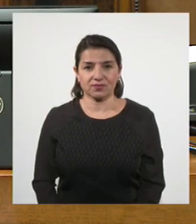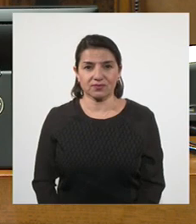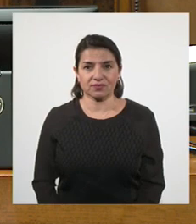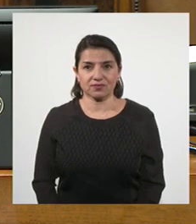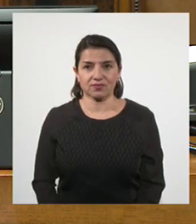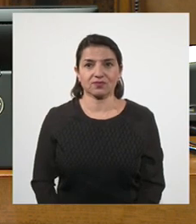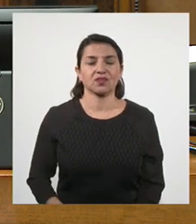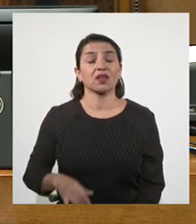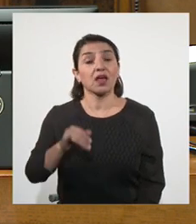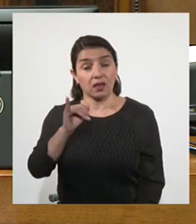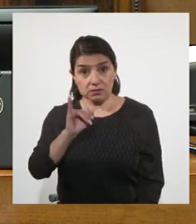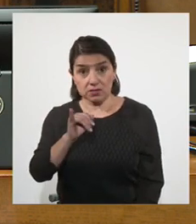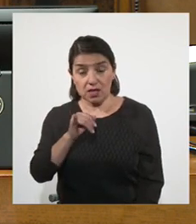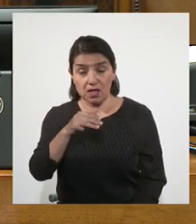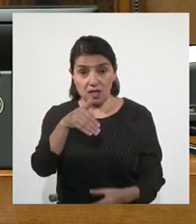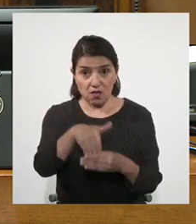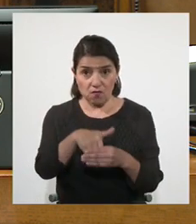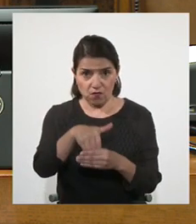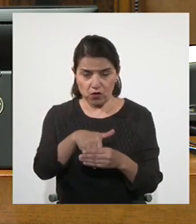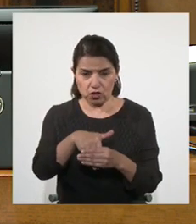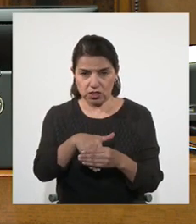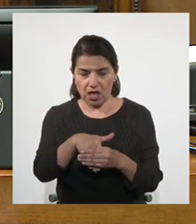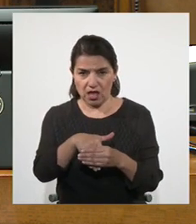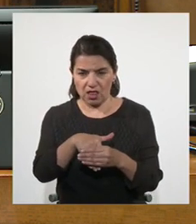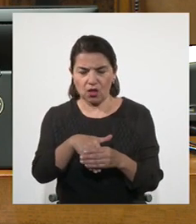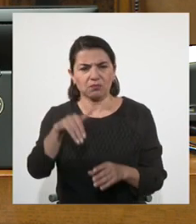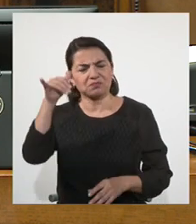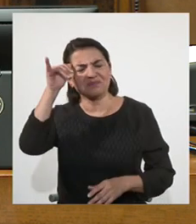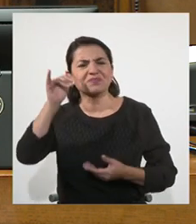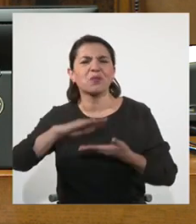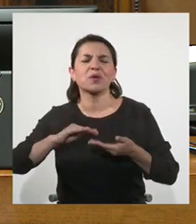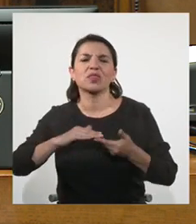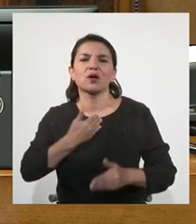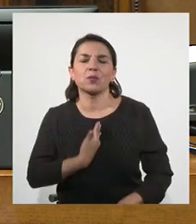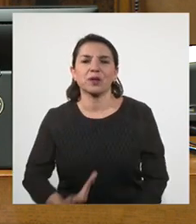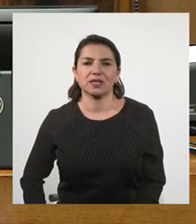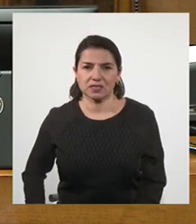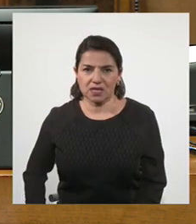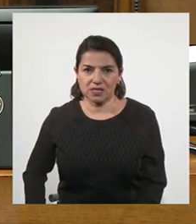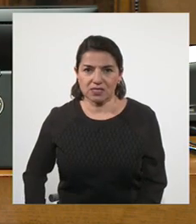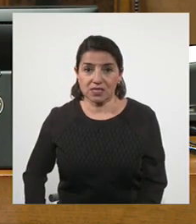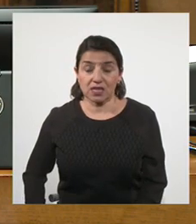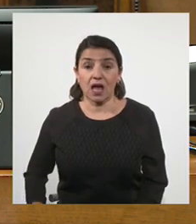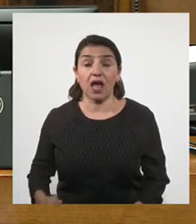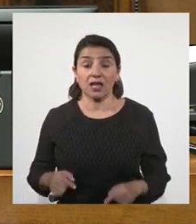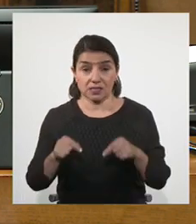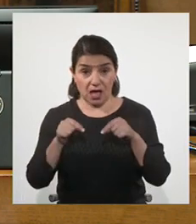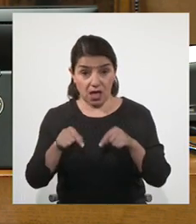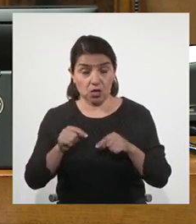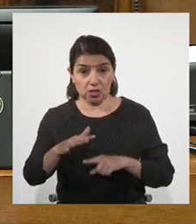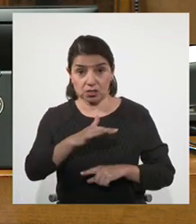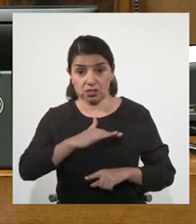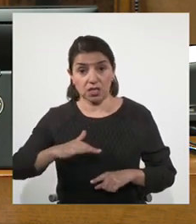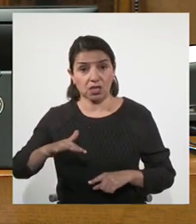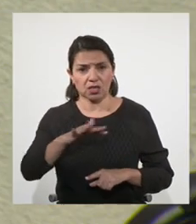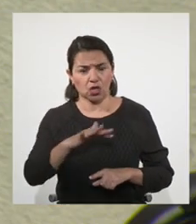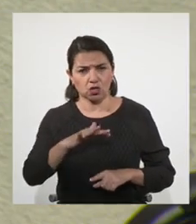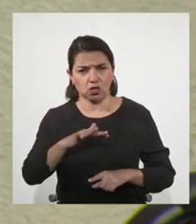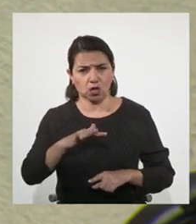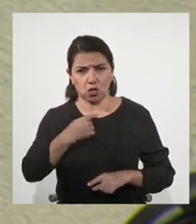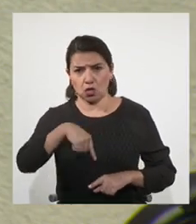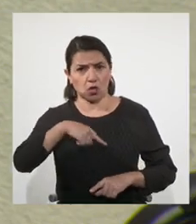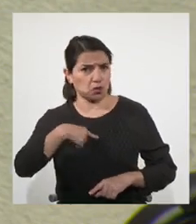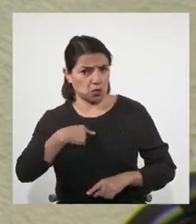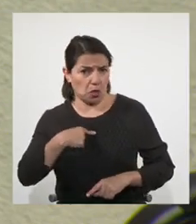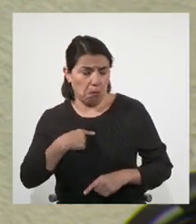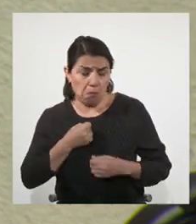Sí, fue votado, pero todos podemos, perdón, Presidenta, en esta vorágine uno perfectamente bien se puede